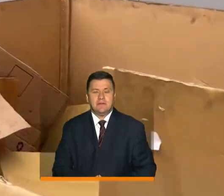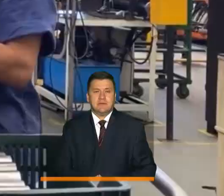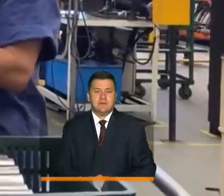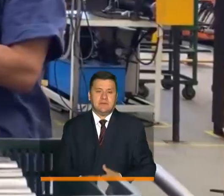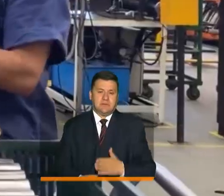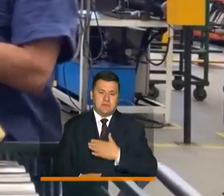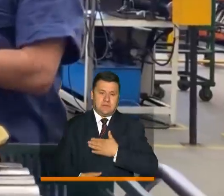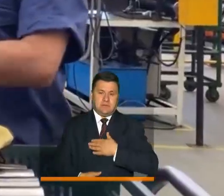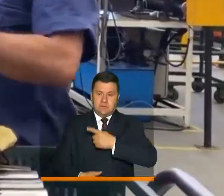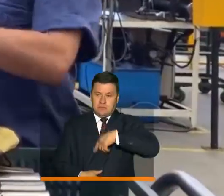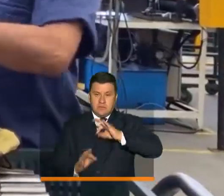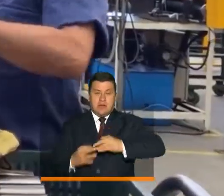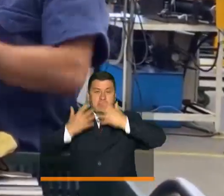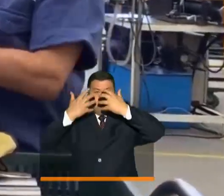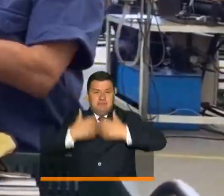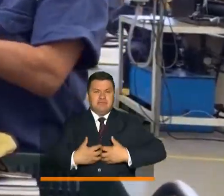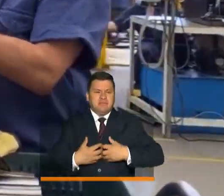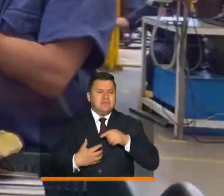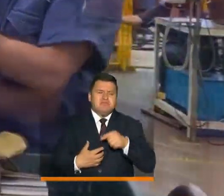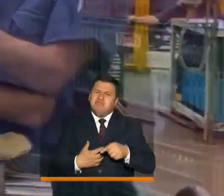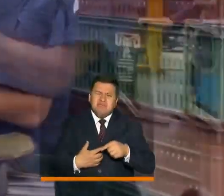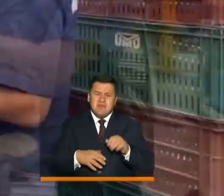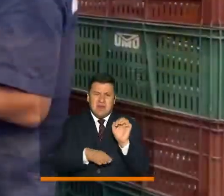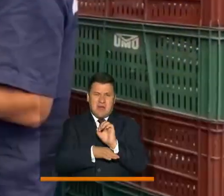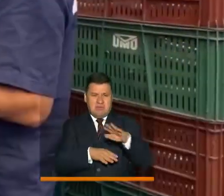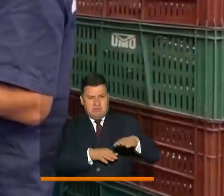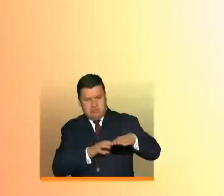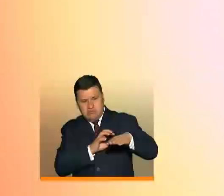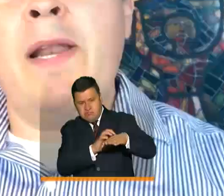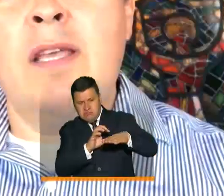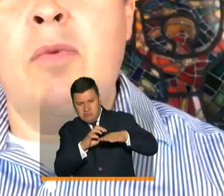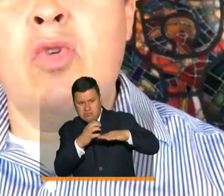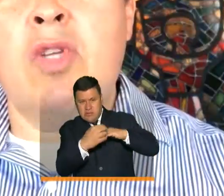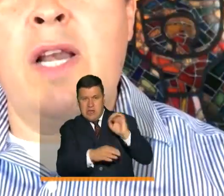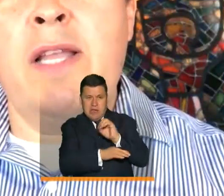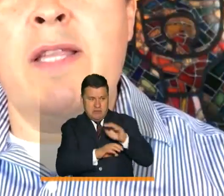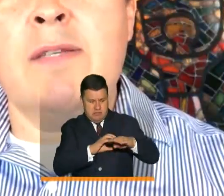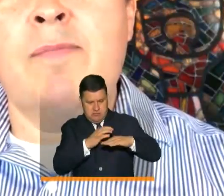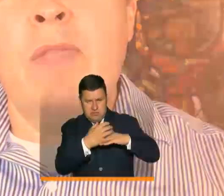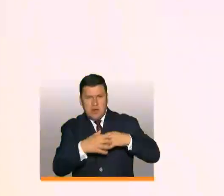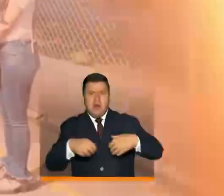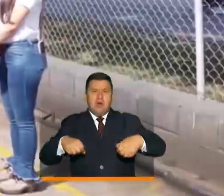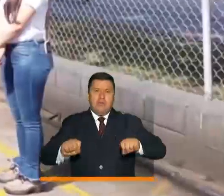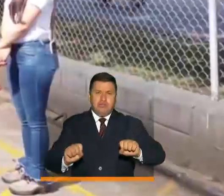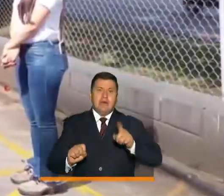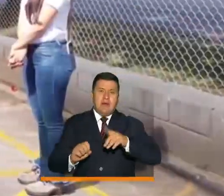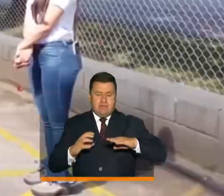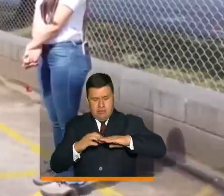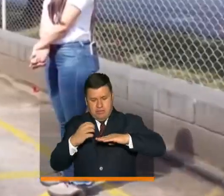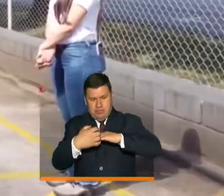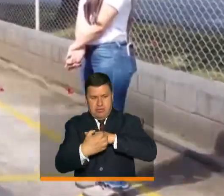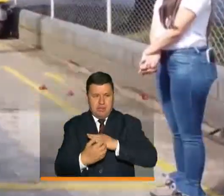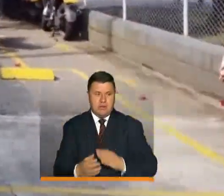Humo es una compañía que produce partes para el sector automotriz y de motocicletas.